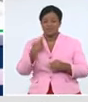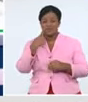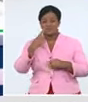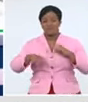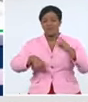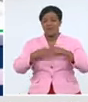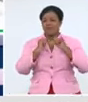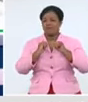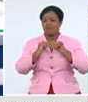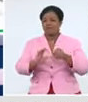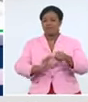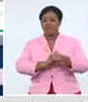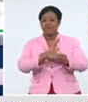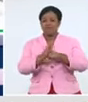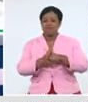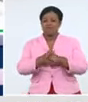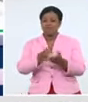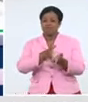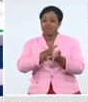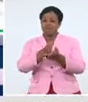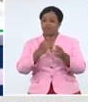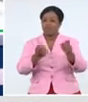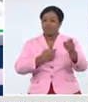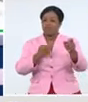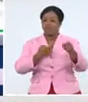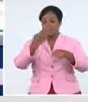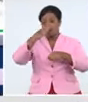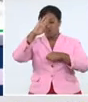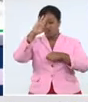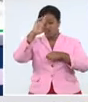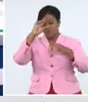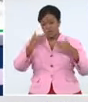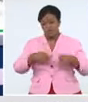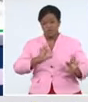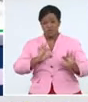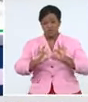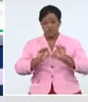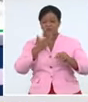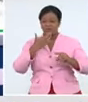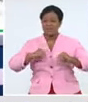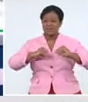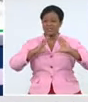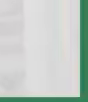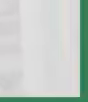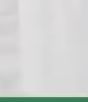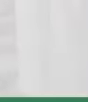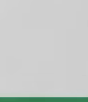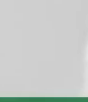otra conferencia para seguirle contando lo que hace Cuba, la salud de su población. Muy buenos días.